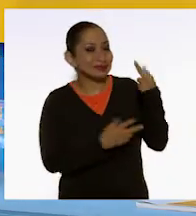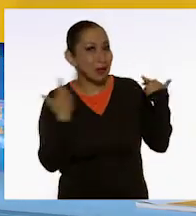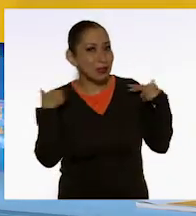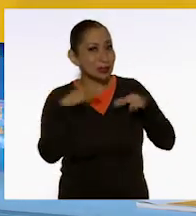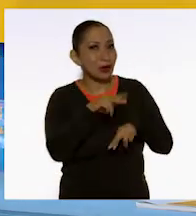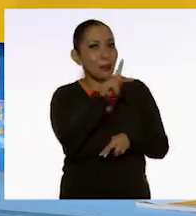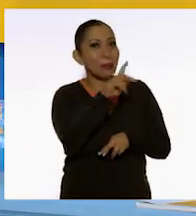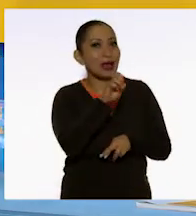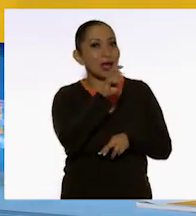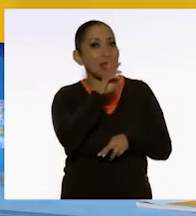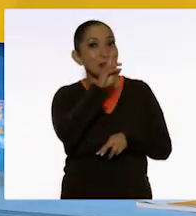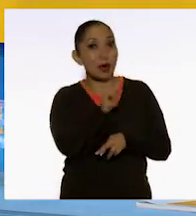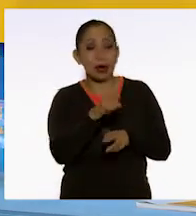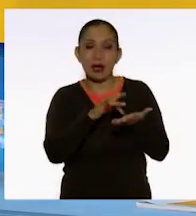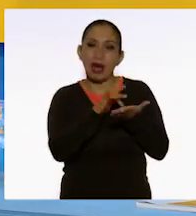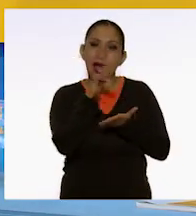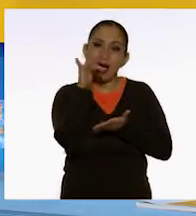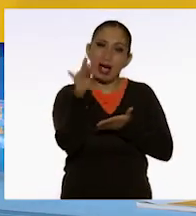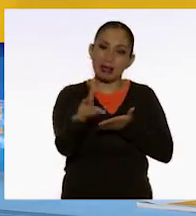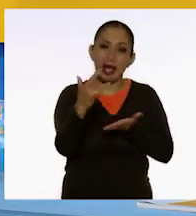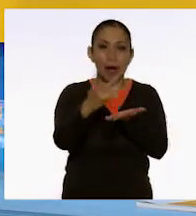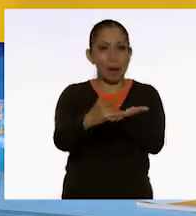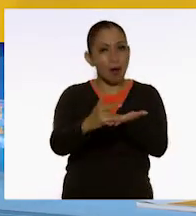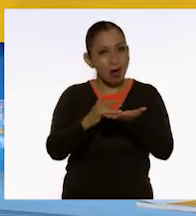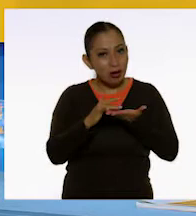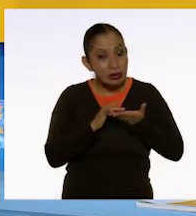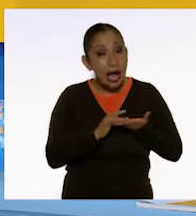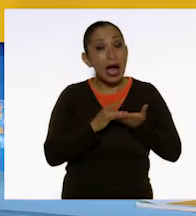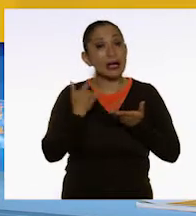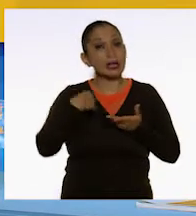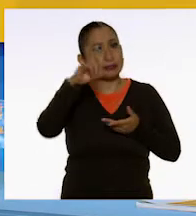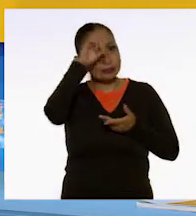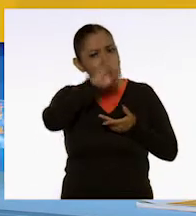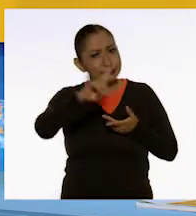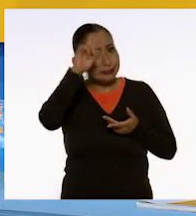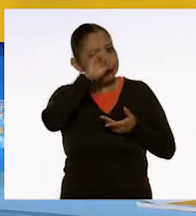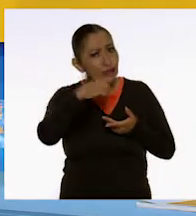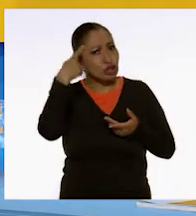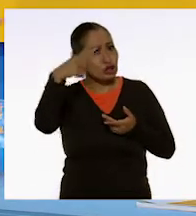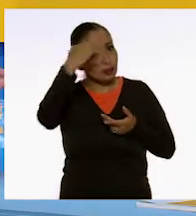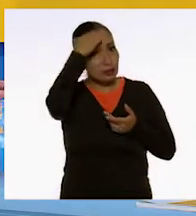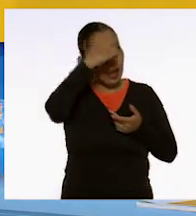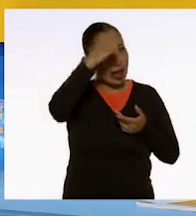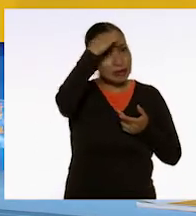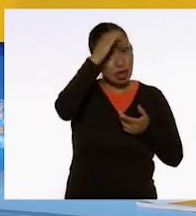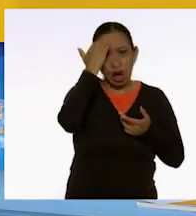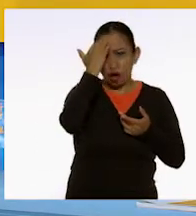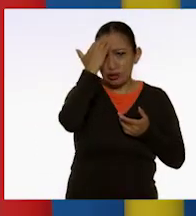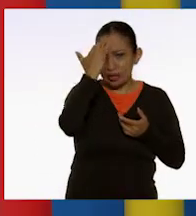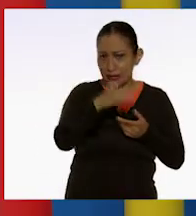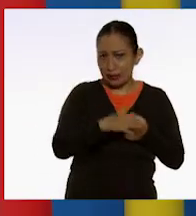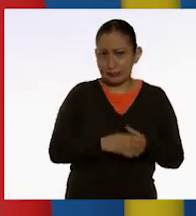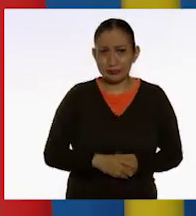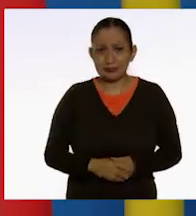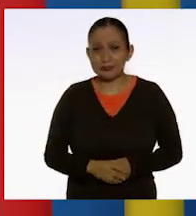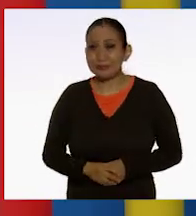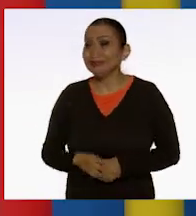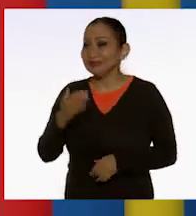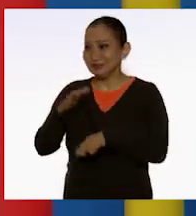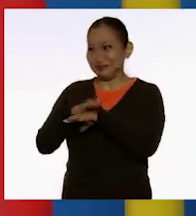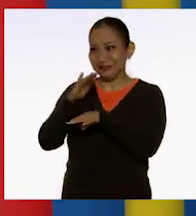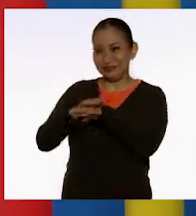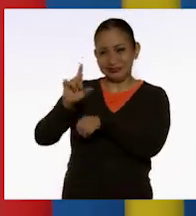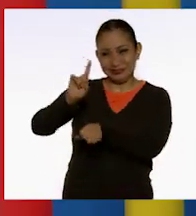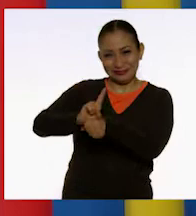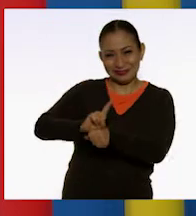Pedro y pues muchísimas gracias por apoyarnos y orientarnos en base a su experiencia y conocimiento. Muchas gracias. Excelente día,